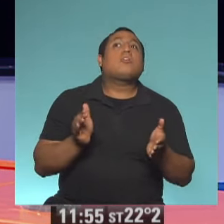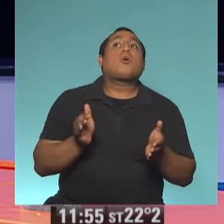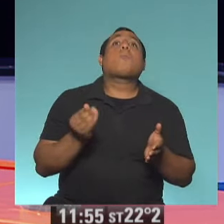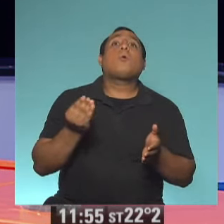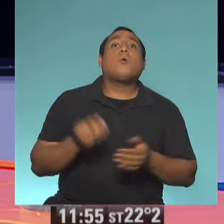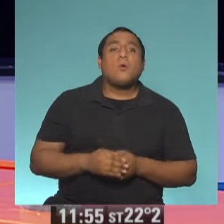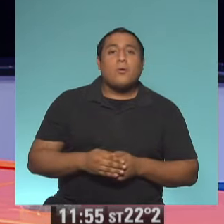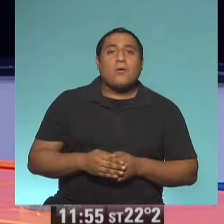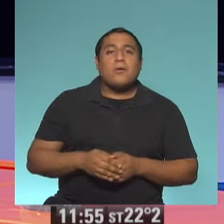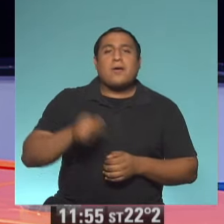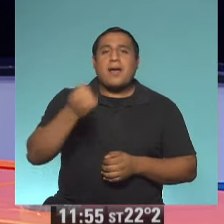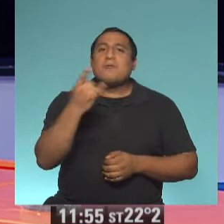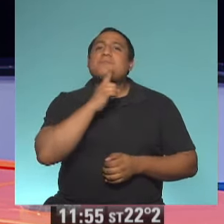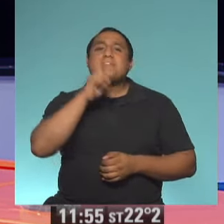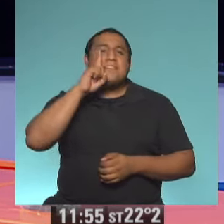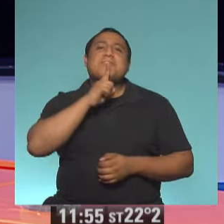decimos?